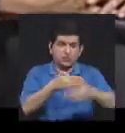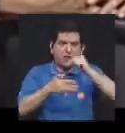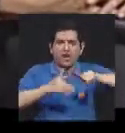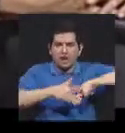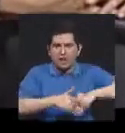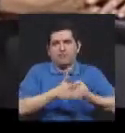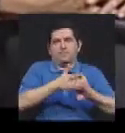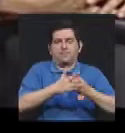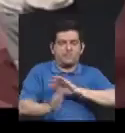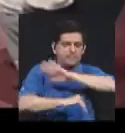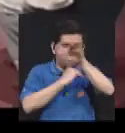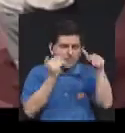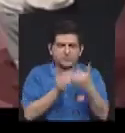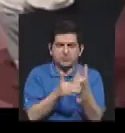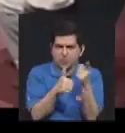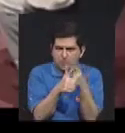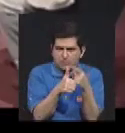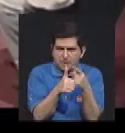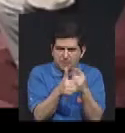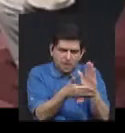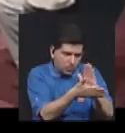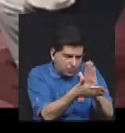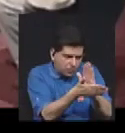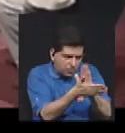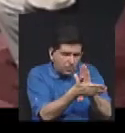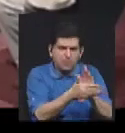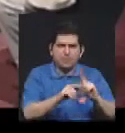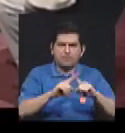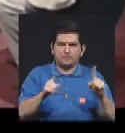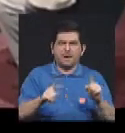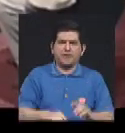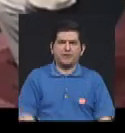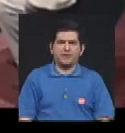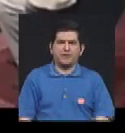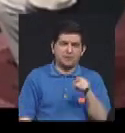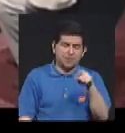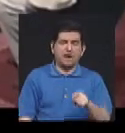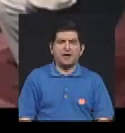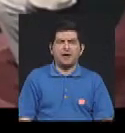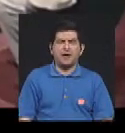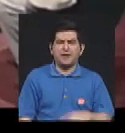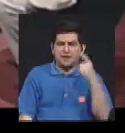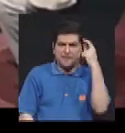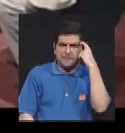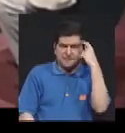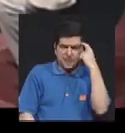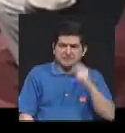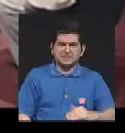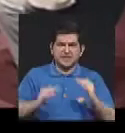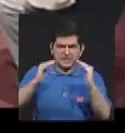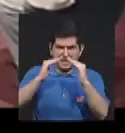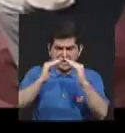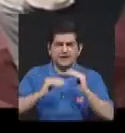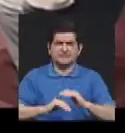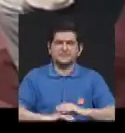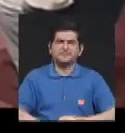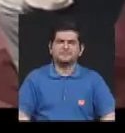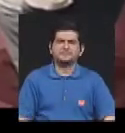antes de empezar. Todo se hace primero en papel. Bueno, pero estaba con la casa. Con la casa, sí. Sí, y